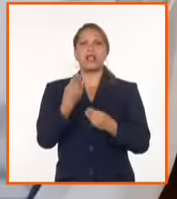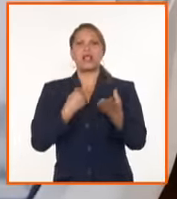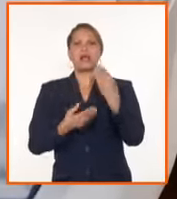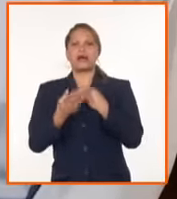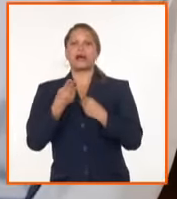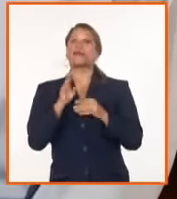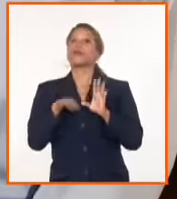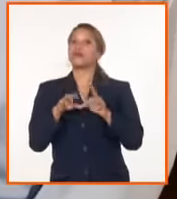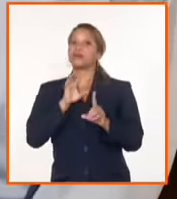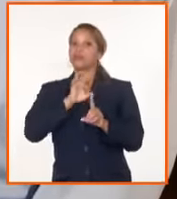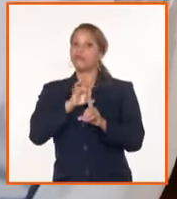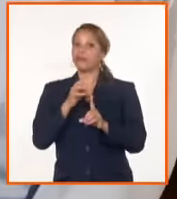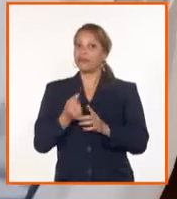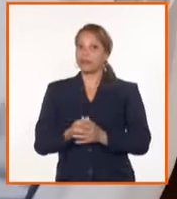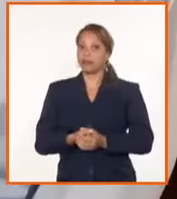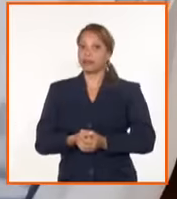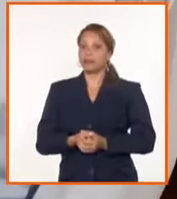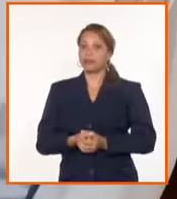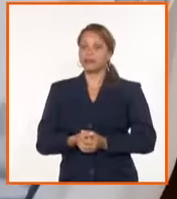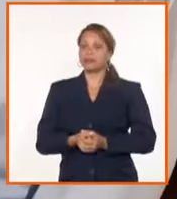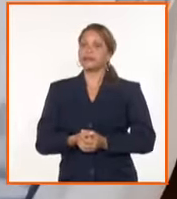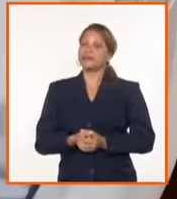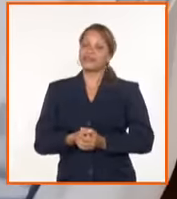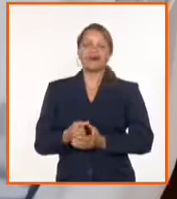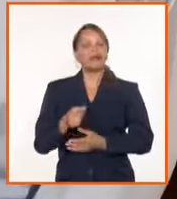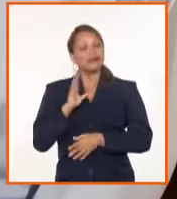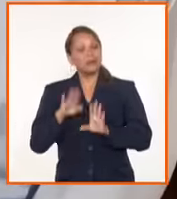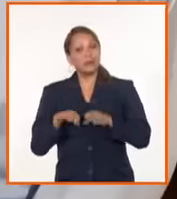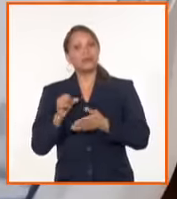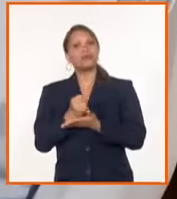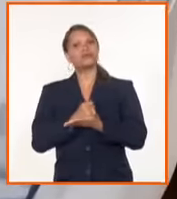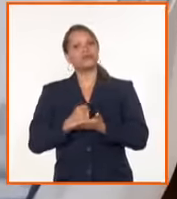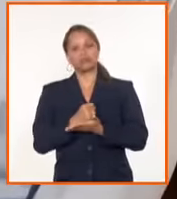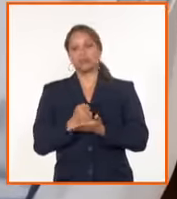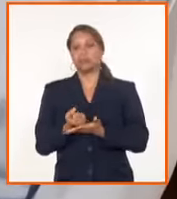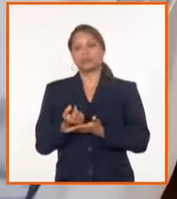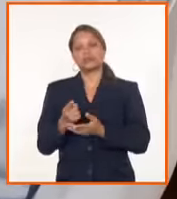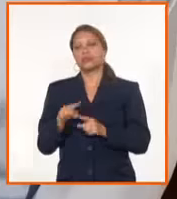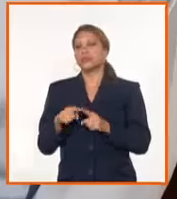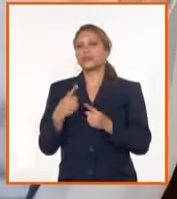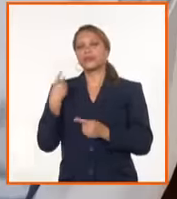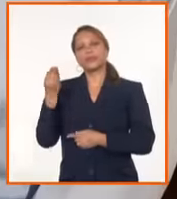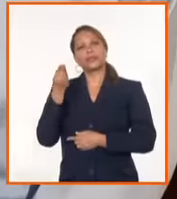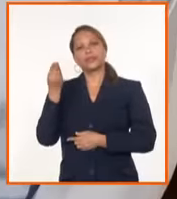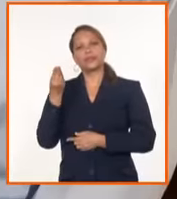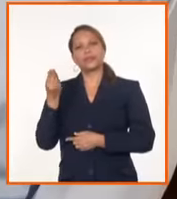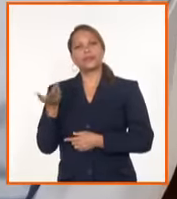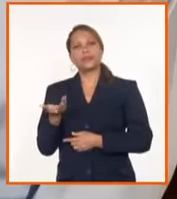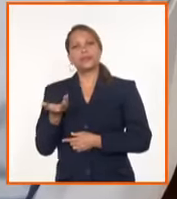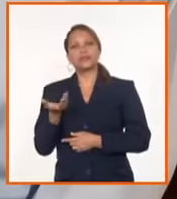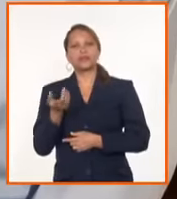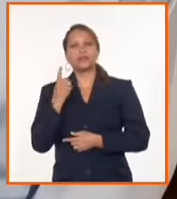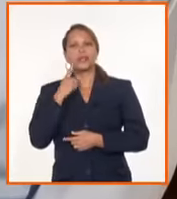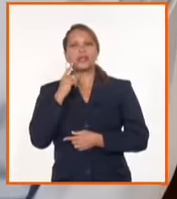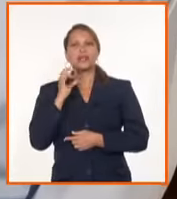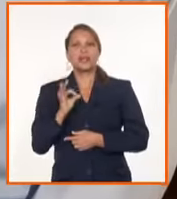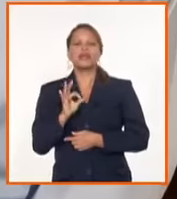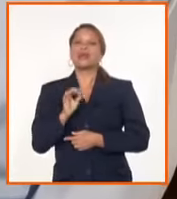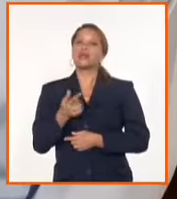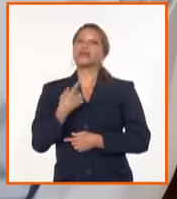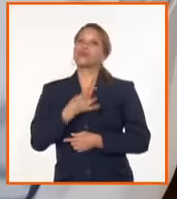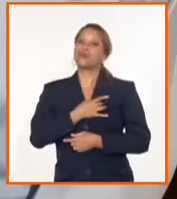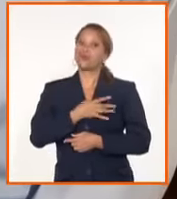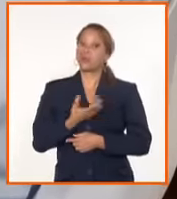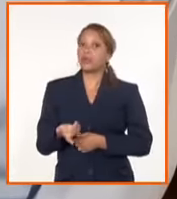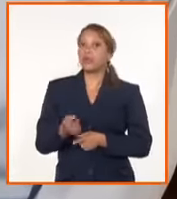ofende. Ofende, no creo que todos lo hagan con esa intención, pero ofende cuando